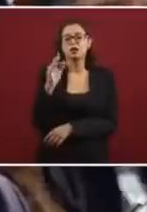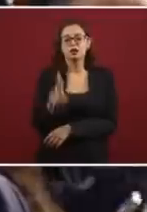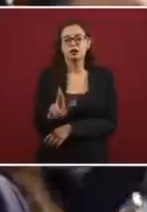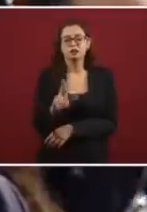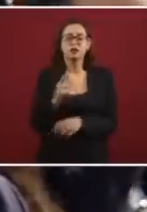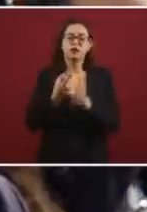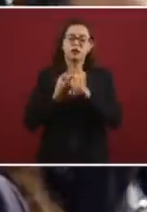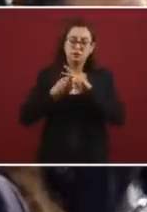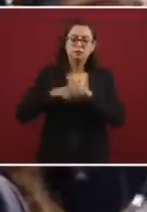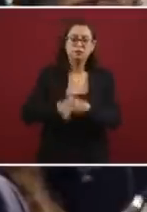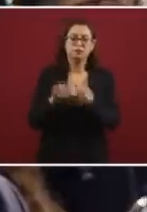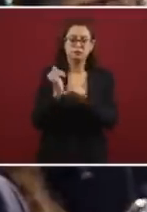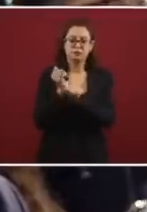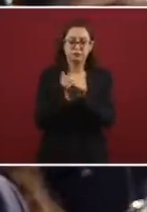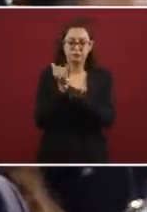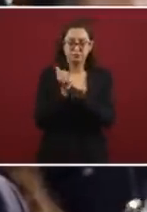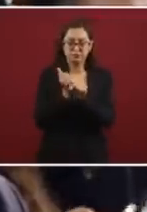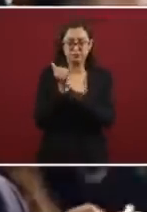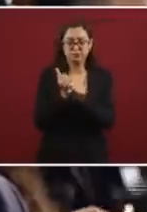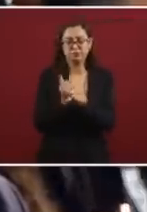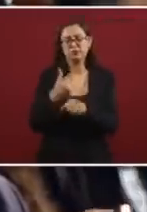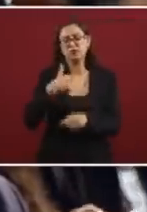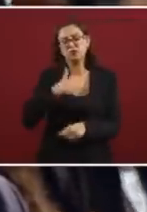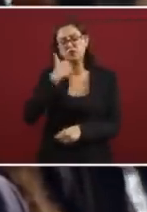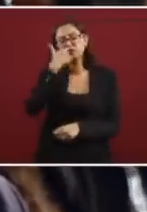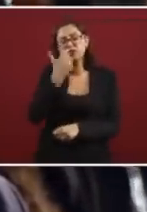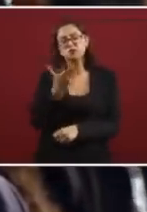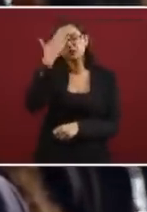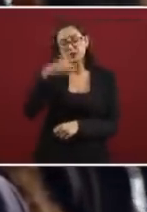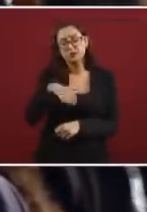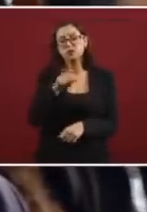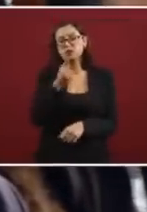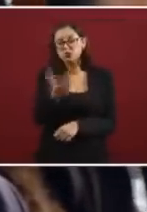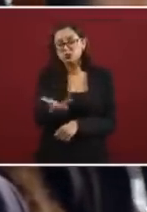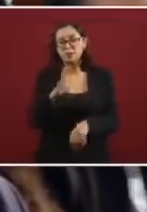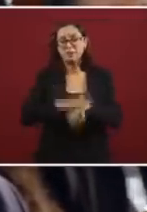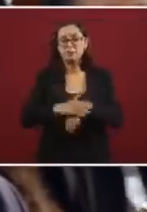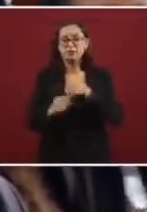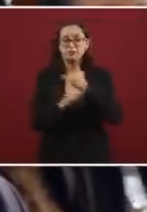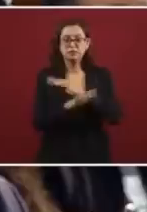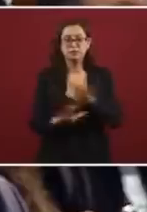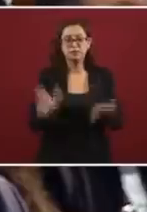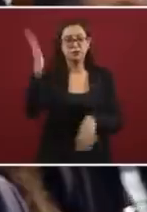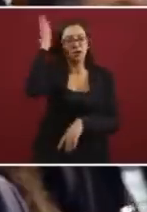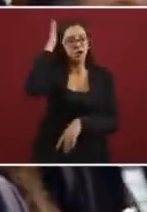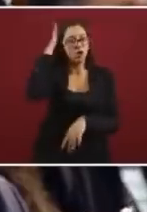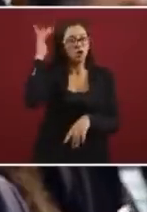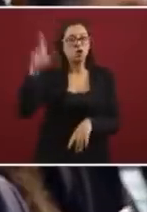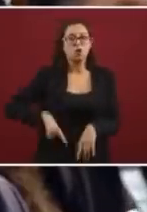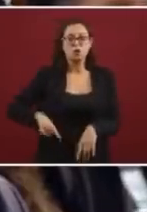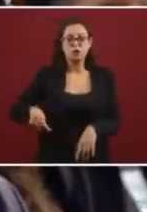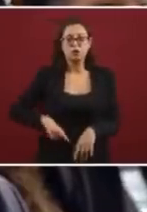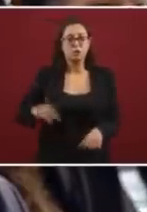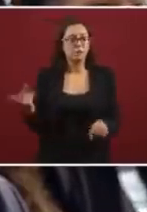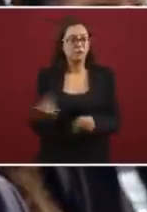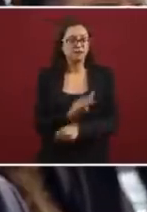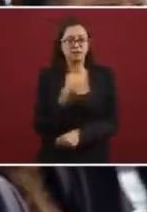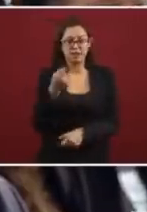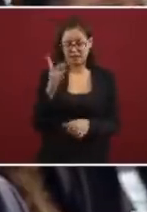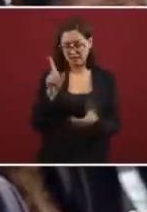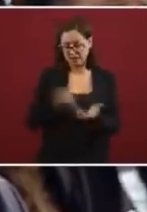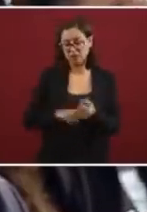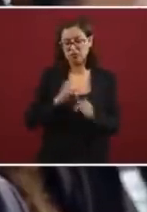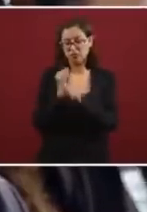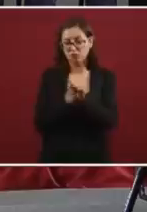que investigará estos hechos y me interesa saber qué información tiene usted como cabeza de este gobierno sobre qué ha pasado con esas investigaciones